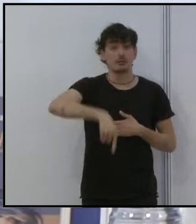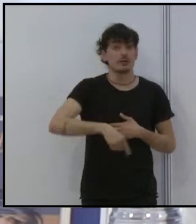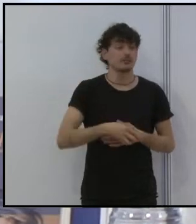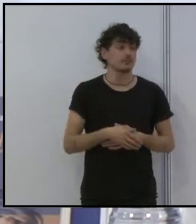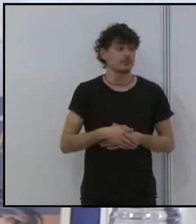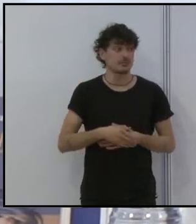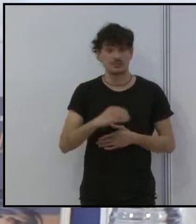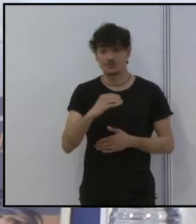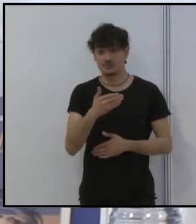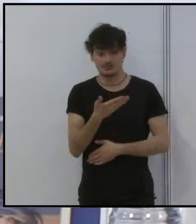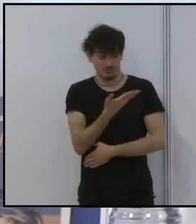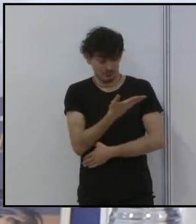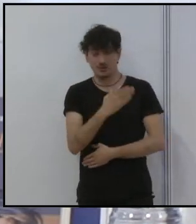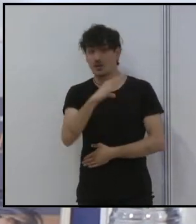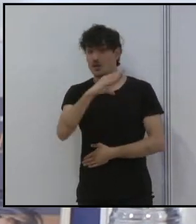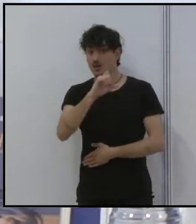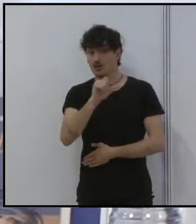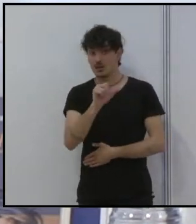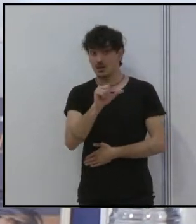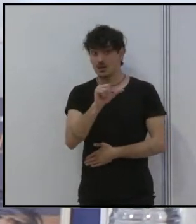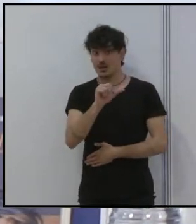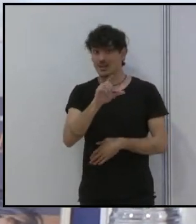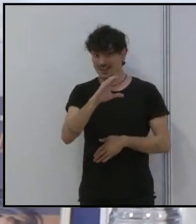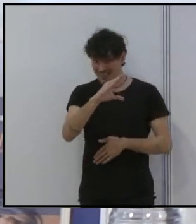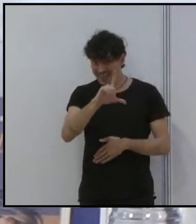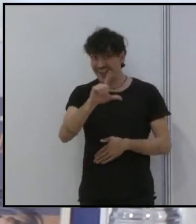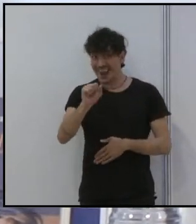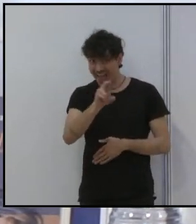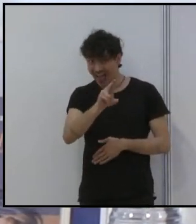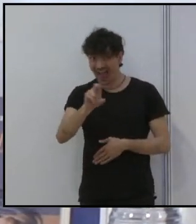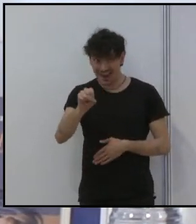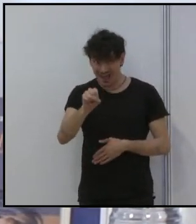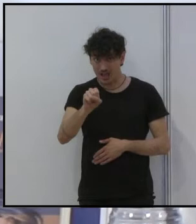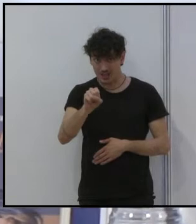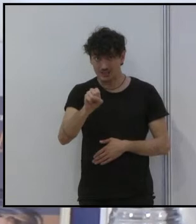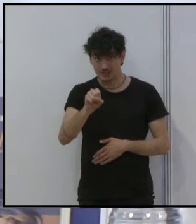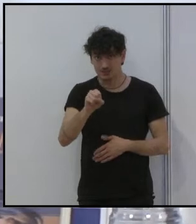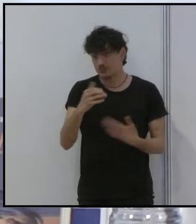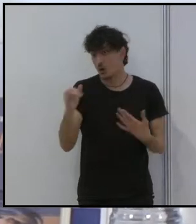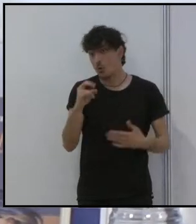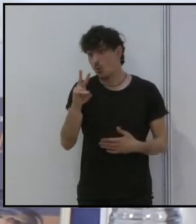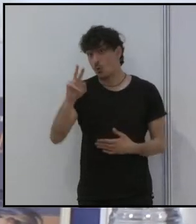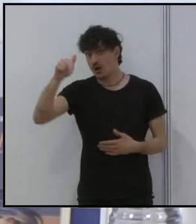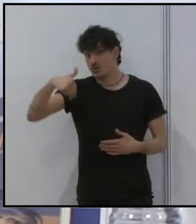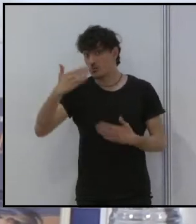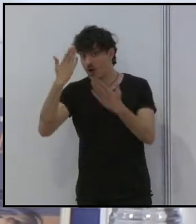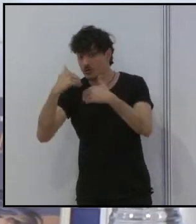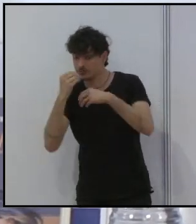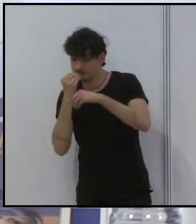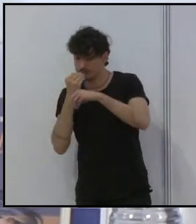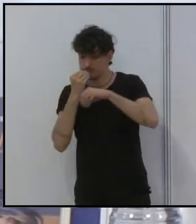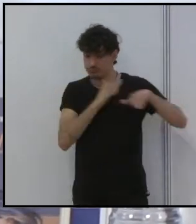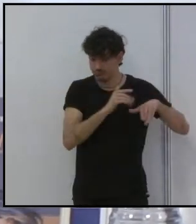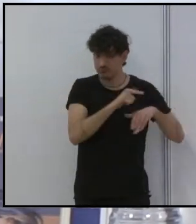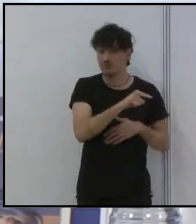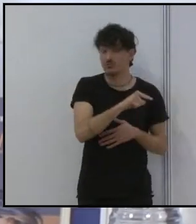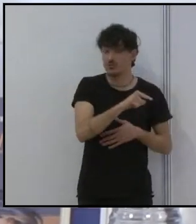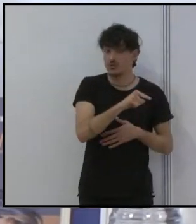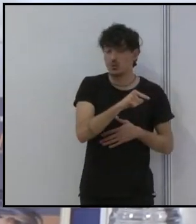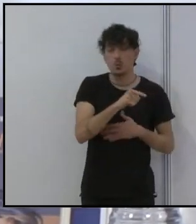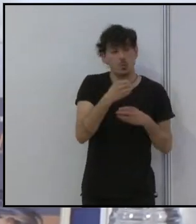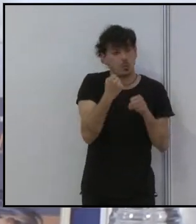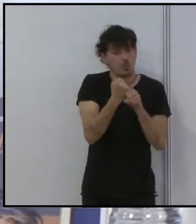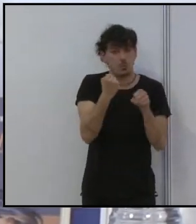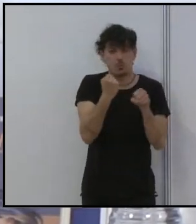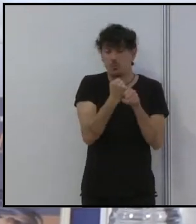Clara ha cogido sobre sí, ya que no estaba Juan, ha tomado sobre sí la tarea generosísima